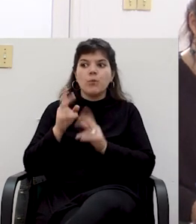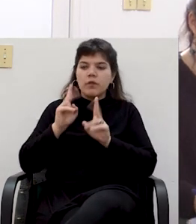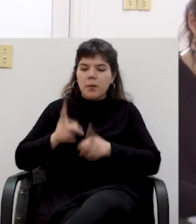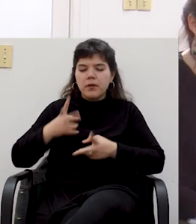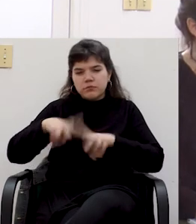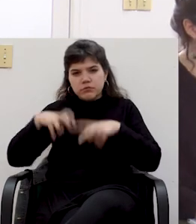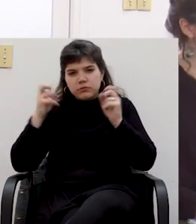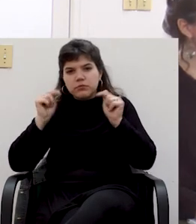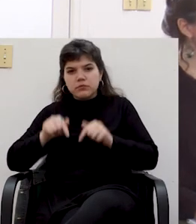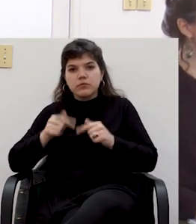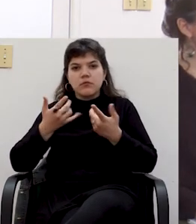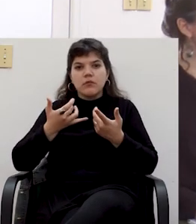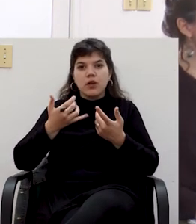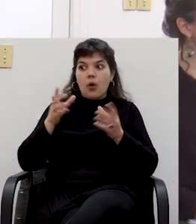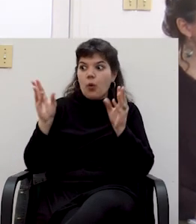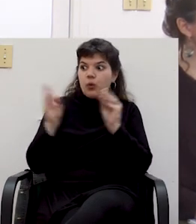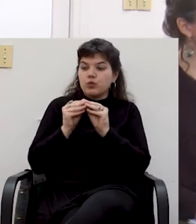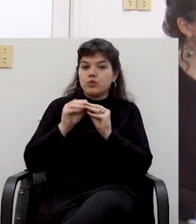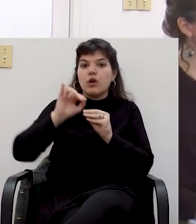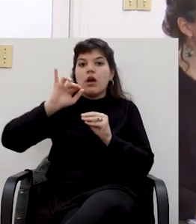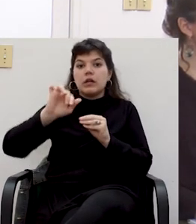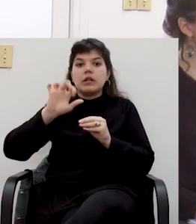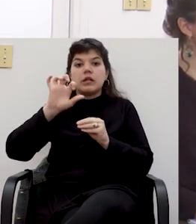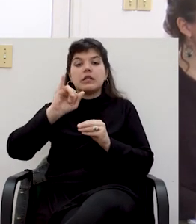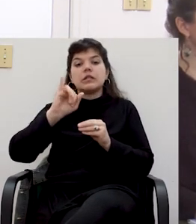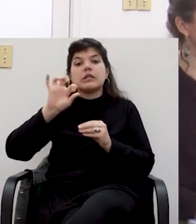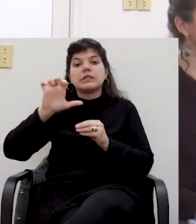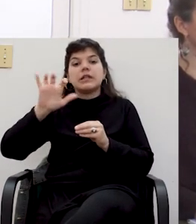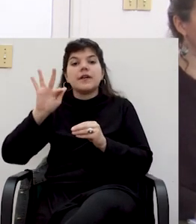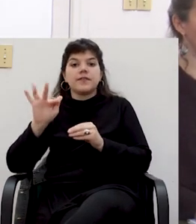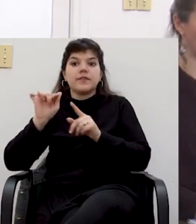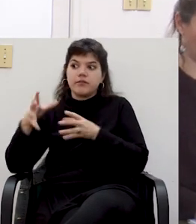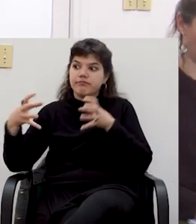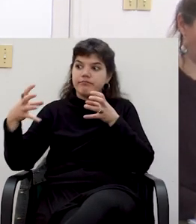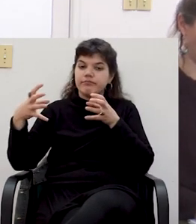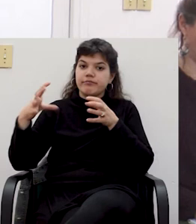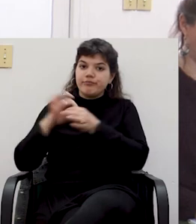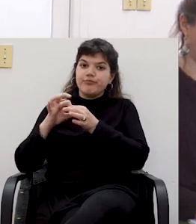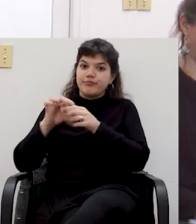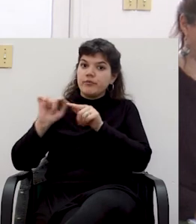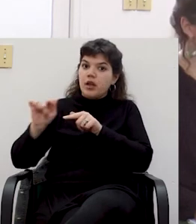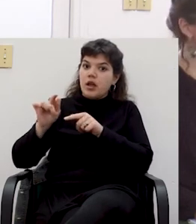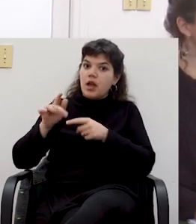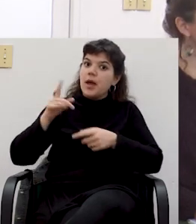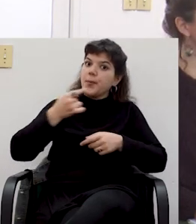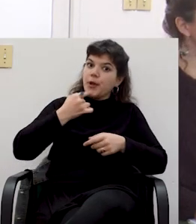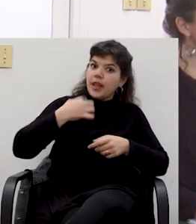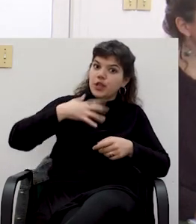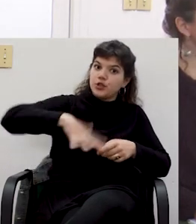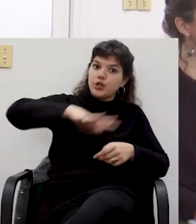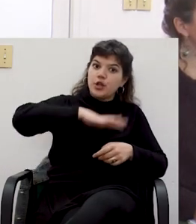revisar con ICEF podría ser en este sentido, de cómo desde las políticas sociales